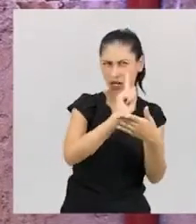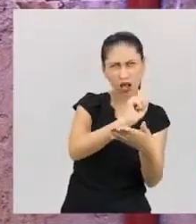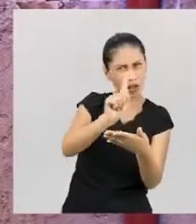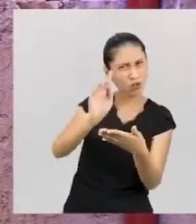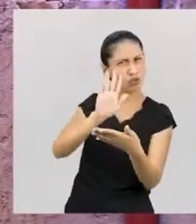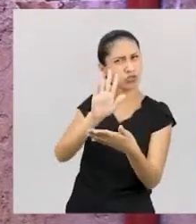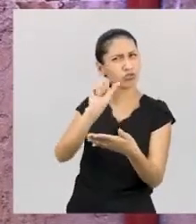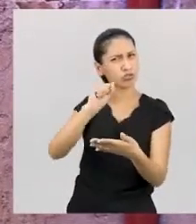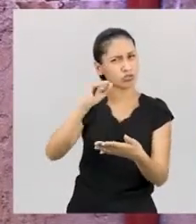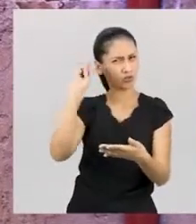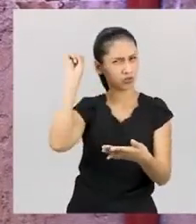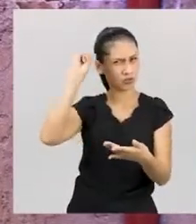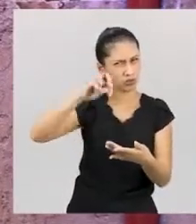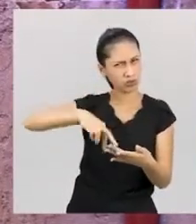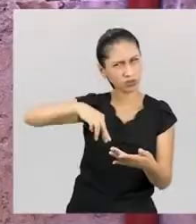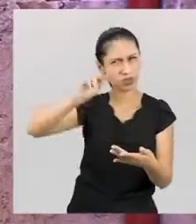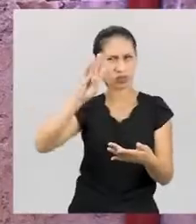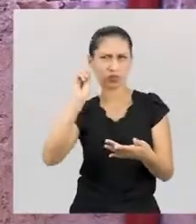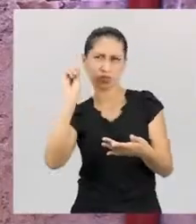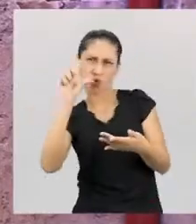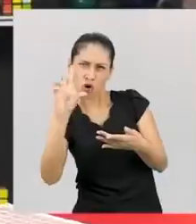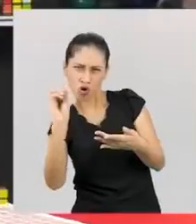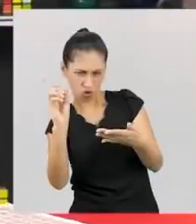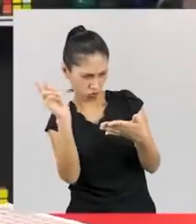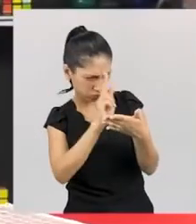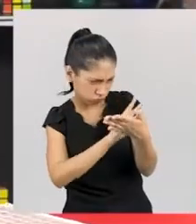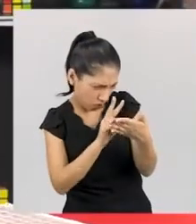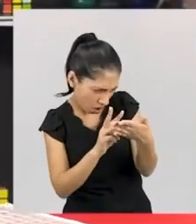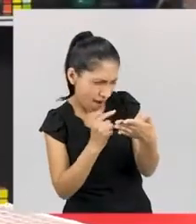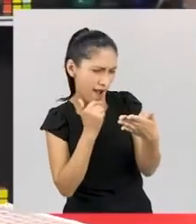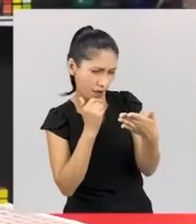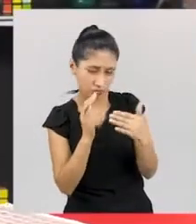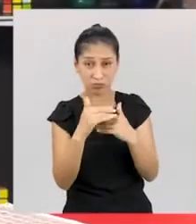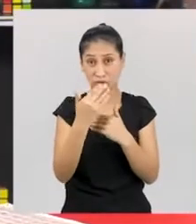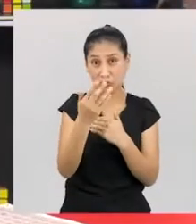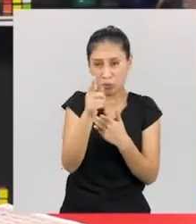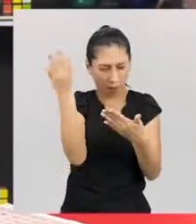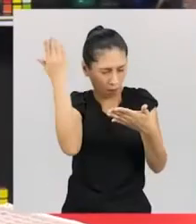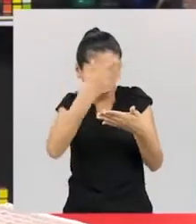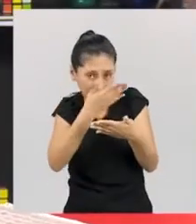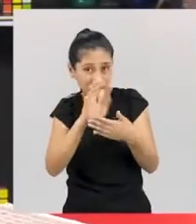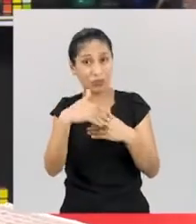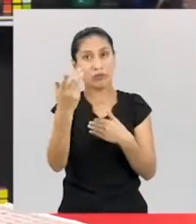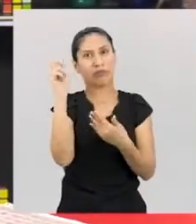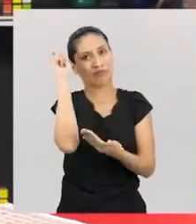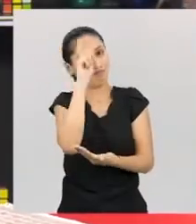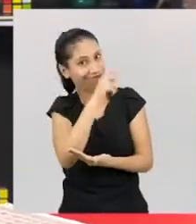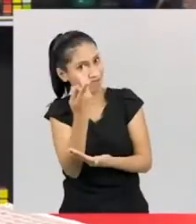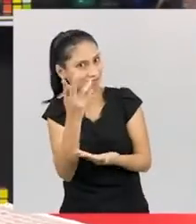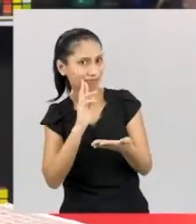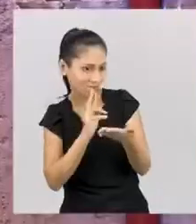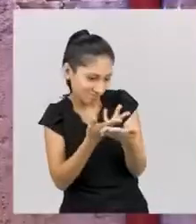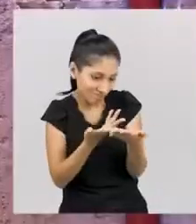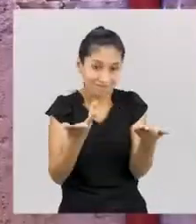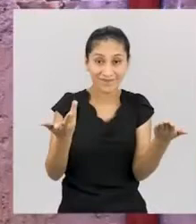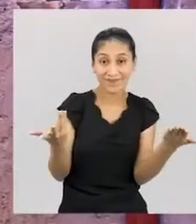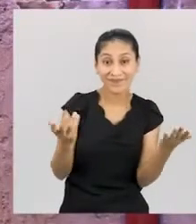el reto para plantear la ecuación o inecuación. De lo contrario, será muy difícil encontrar la respuesta correcta.